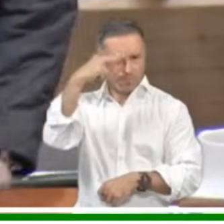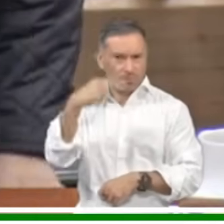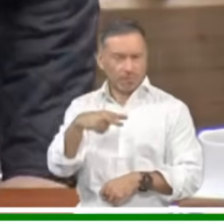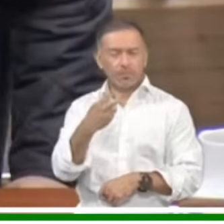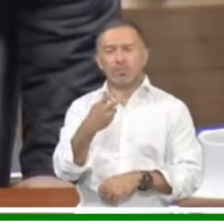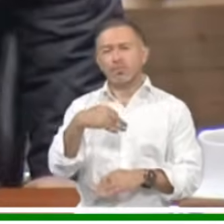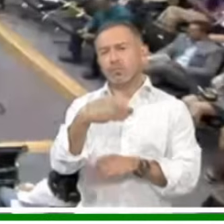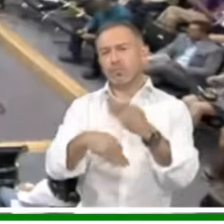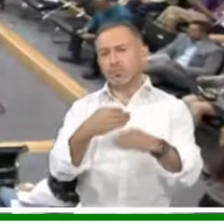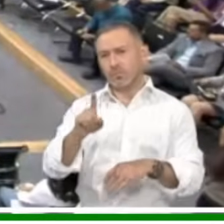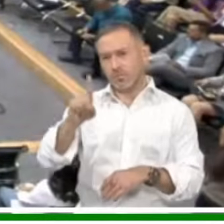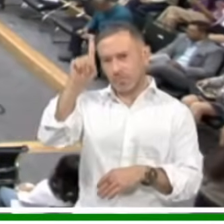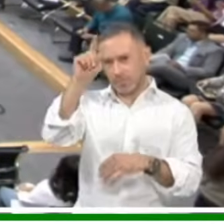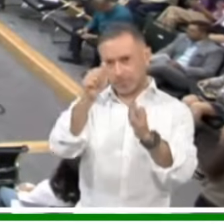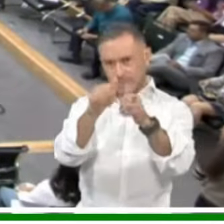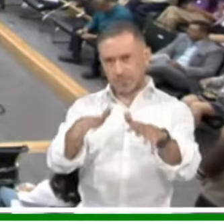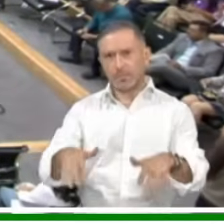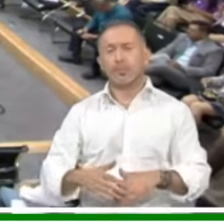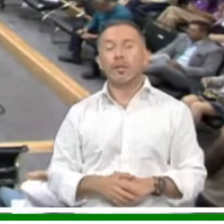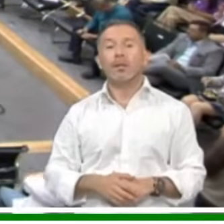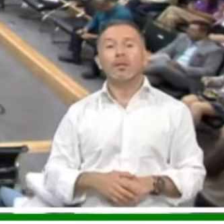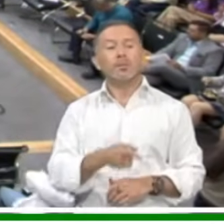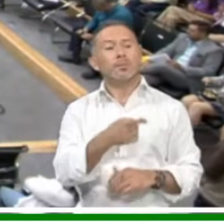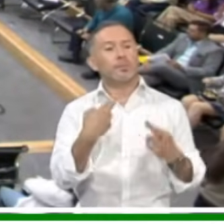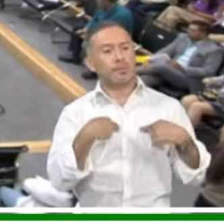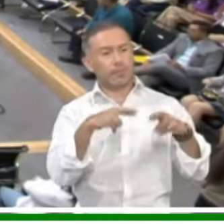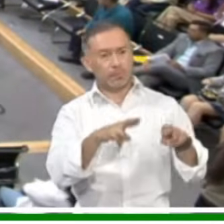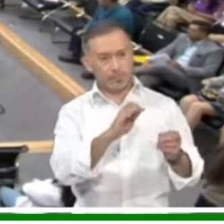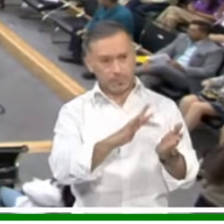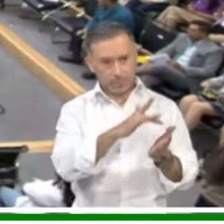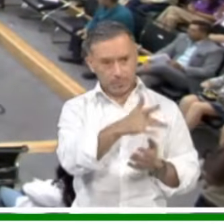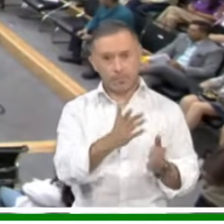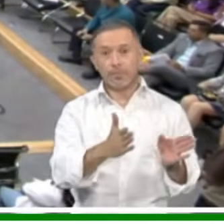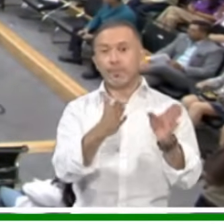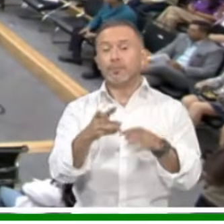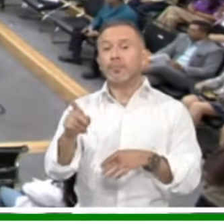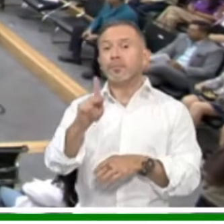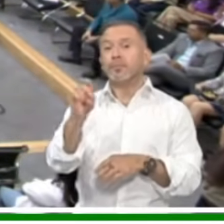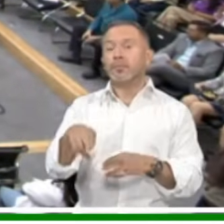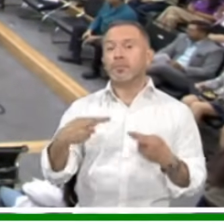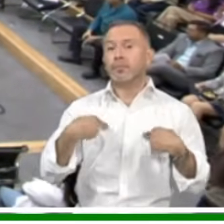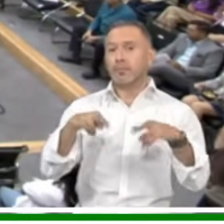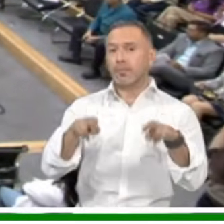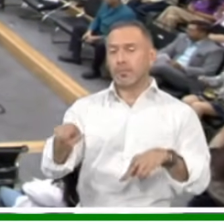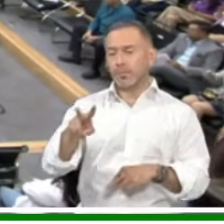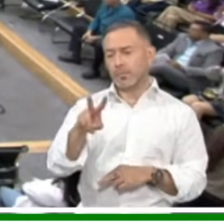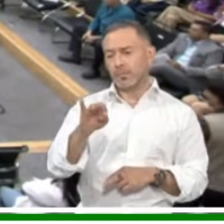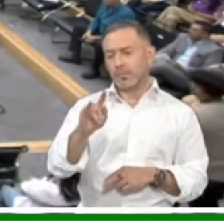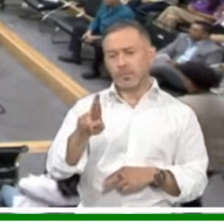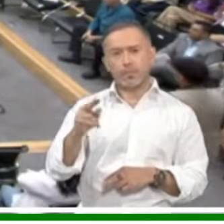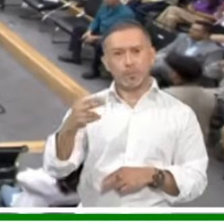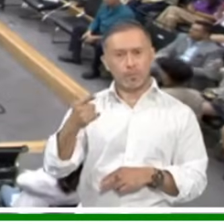bendiga. Muchísimas gracias, señor representante. Al uso de la palabra, el representante del Partido de Acción Nacional, Víctor Hugo Sondón.